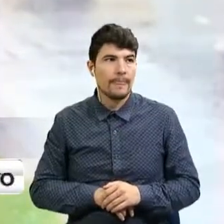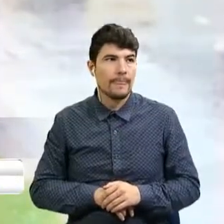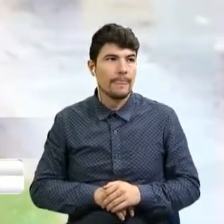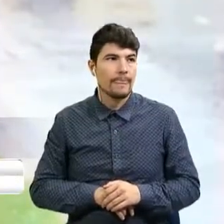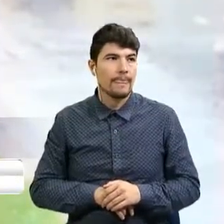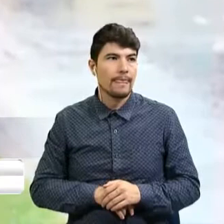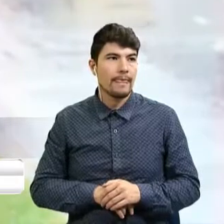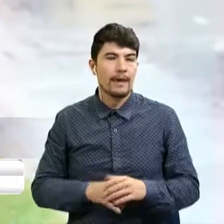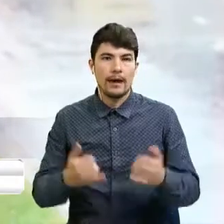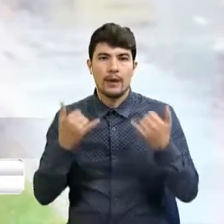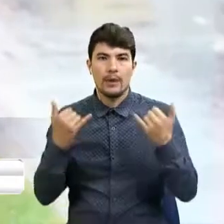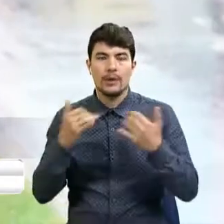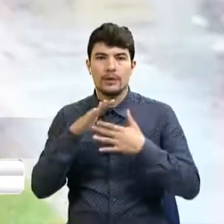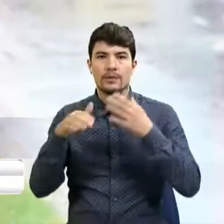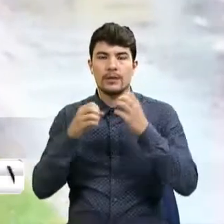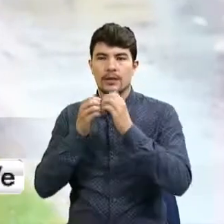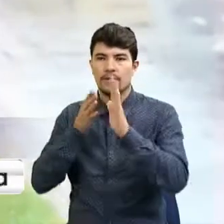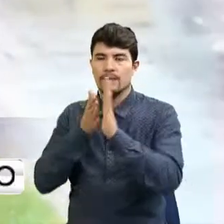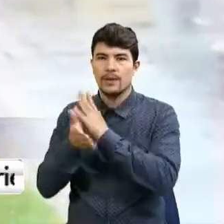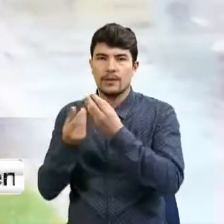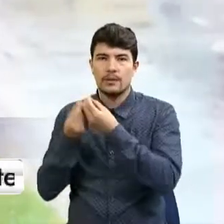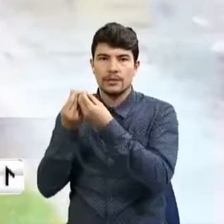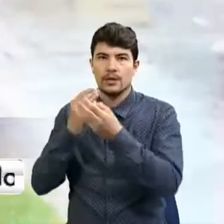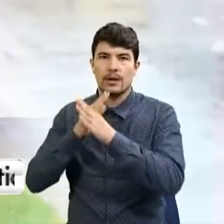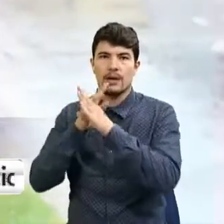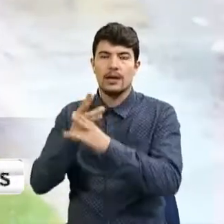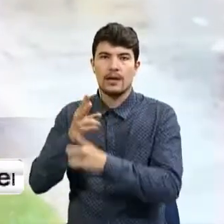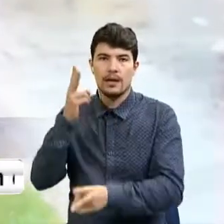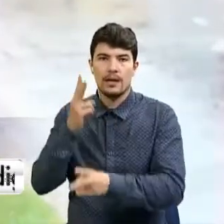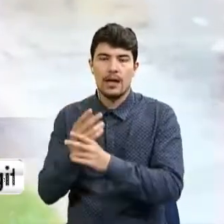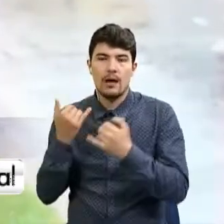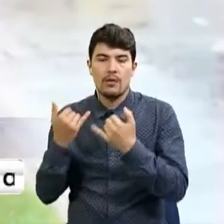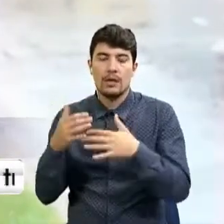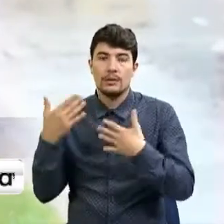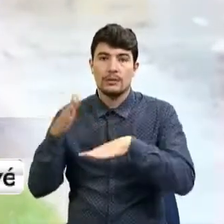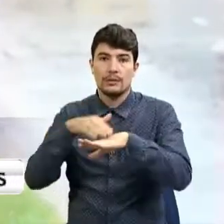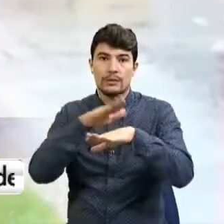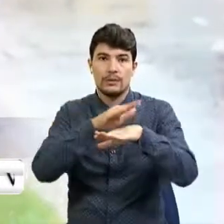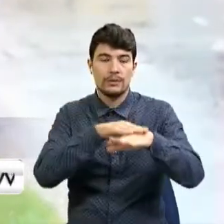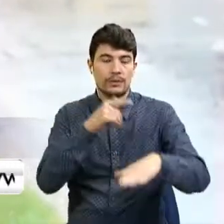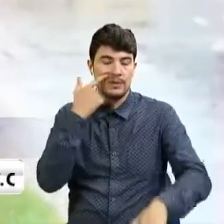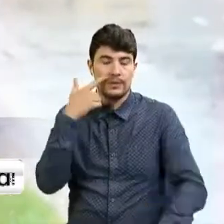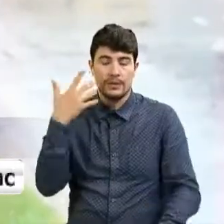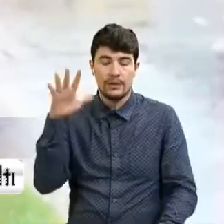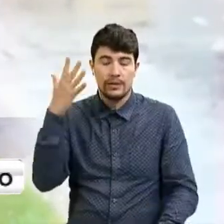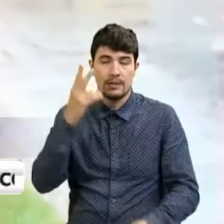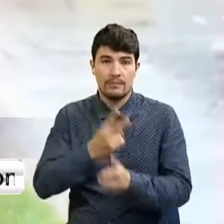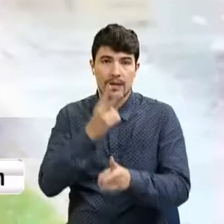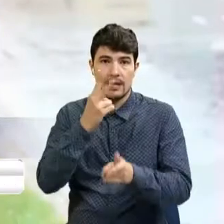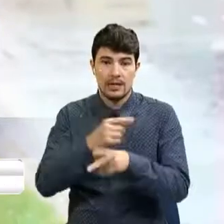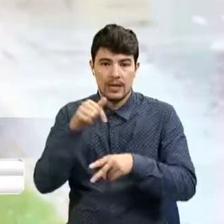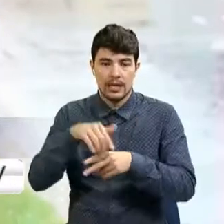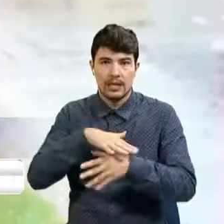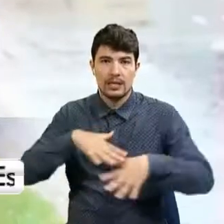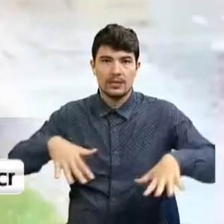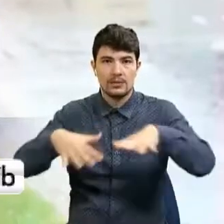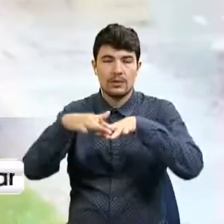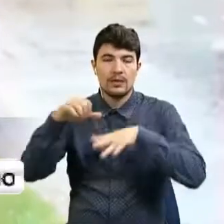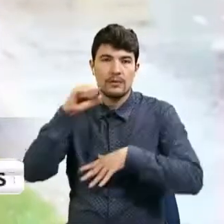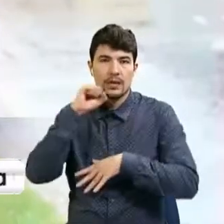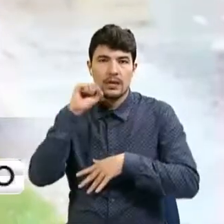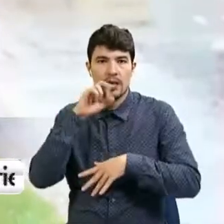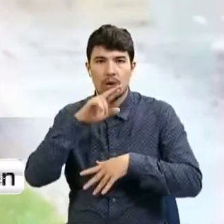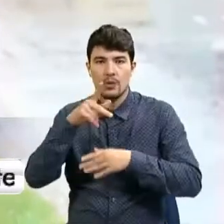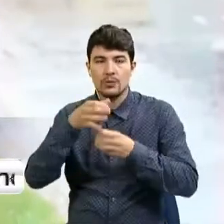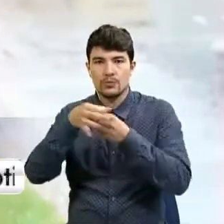Por el momento también ha manifestado el Consejo de Gestión del Riesgo que se encuentra entonces en alerta amarilla esta zona de Barranca Bermeja y otros